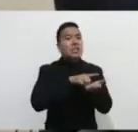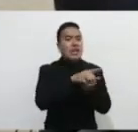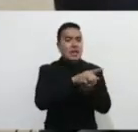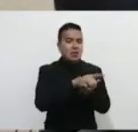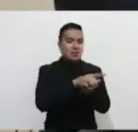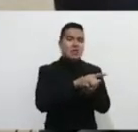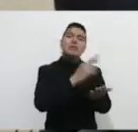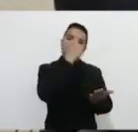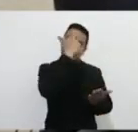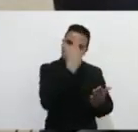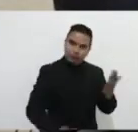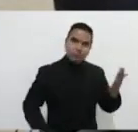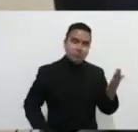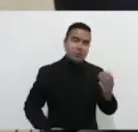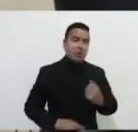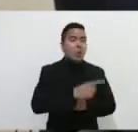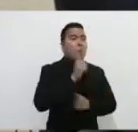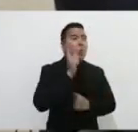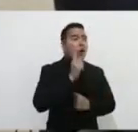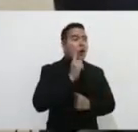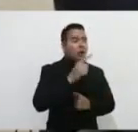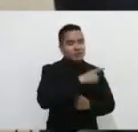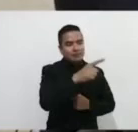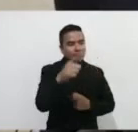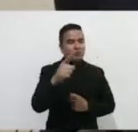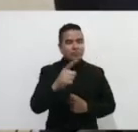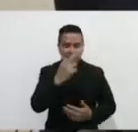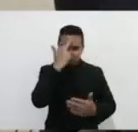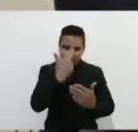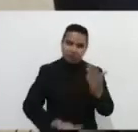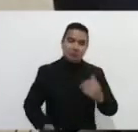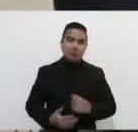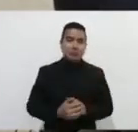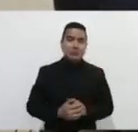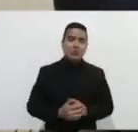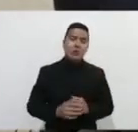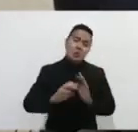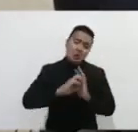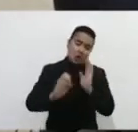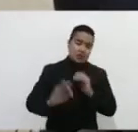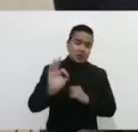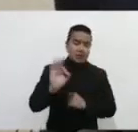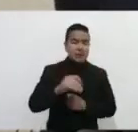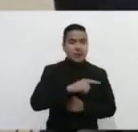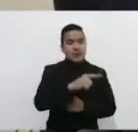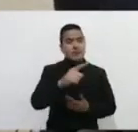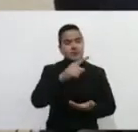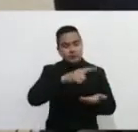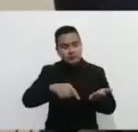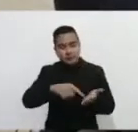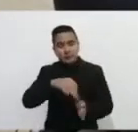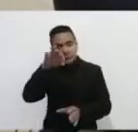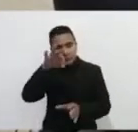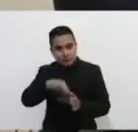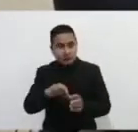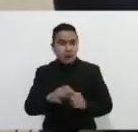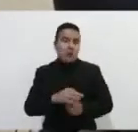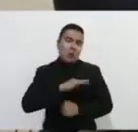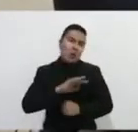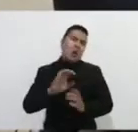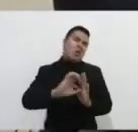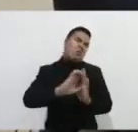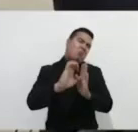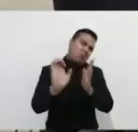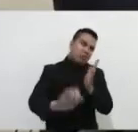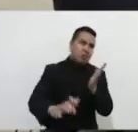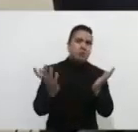los derechos político-electorales de una mujer que está participando, por ejemplo, en una elección, como cuáles